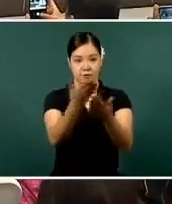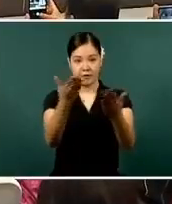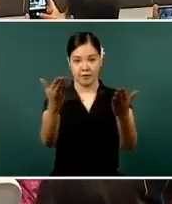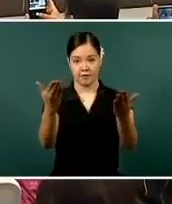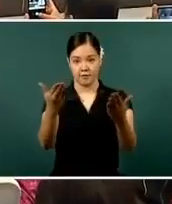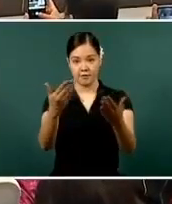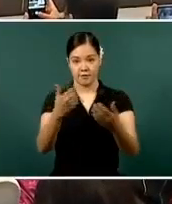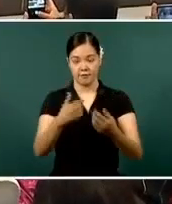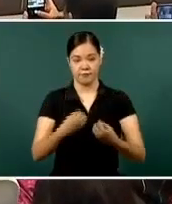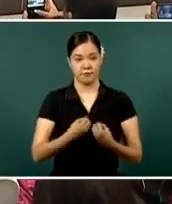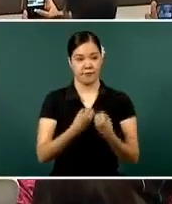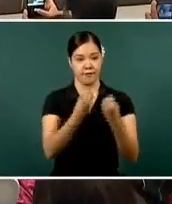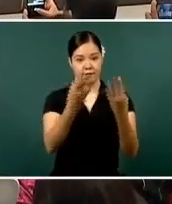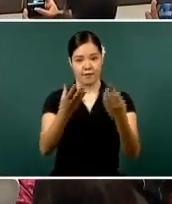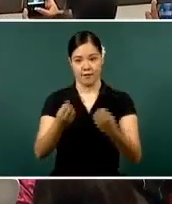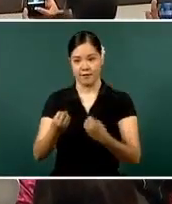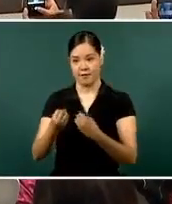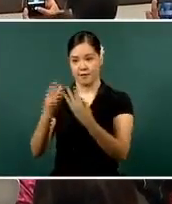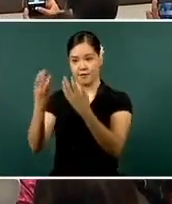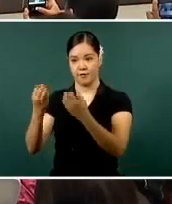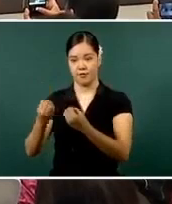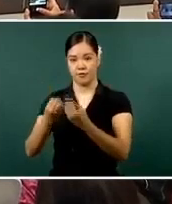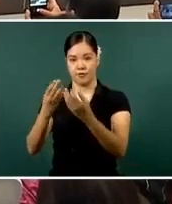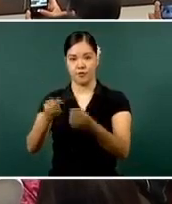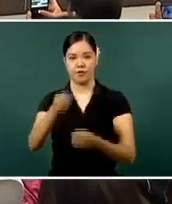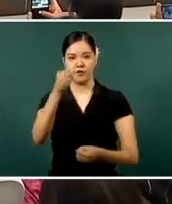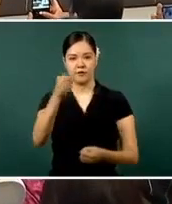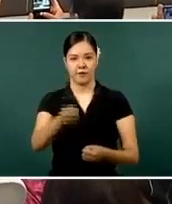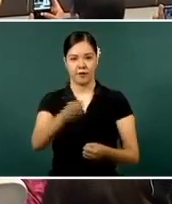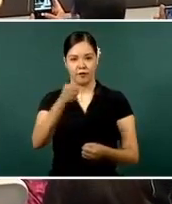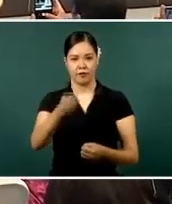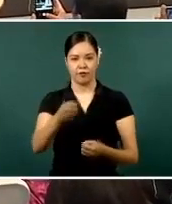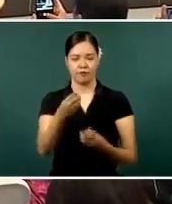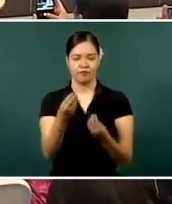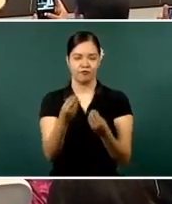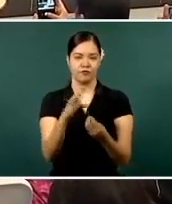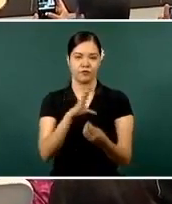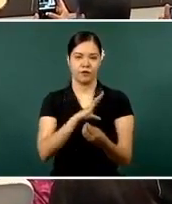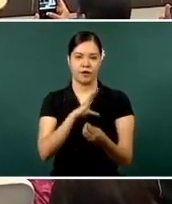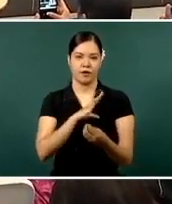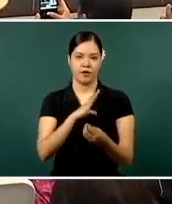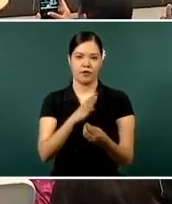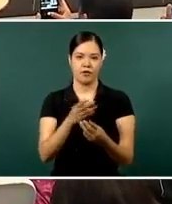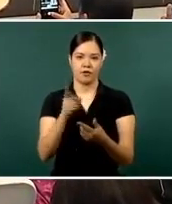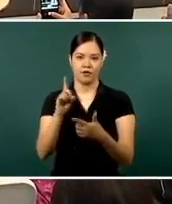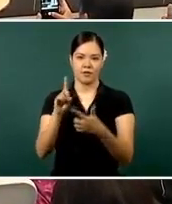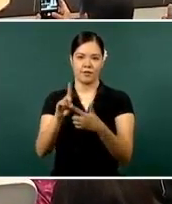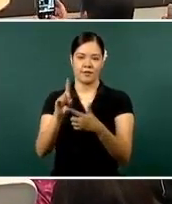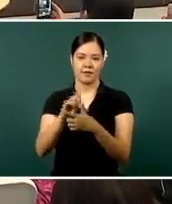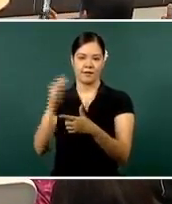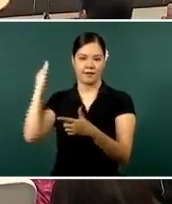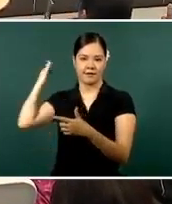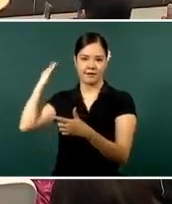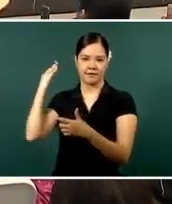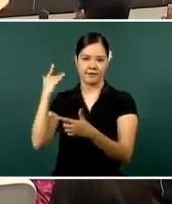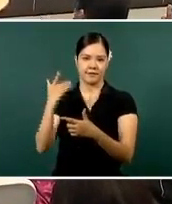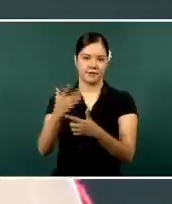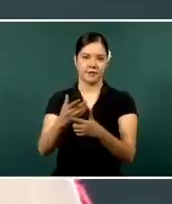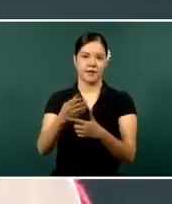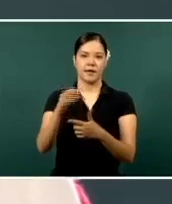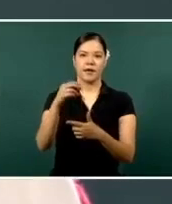saludo de mi pueblo indígena, de Oshuk, del estado de